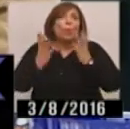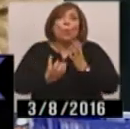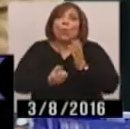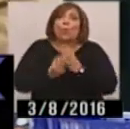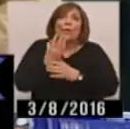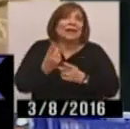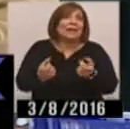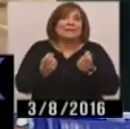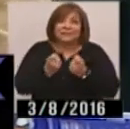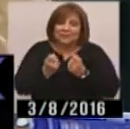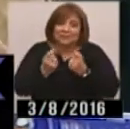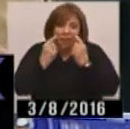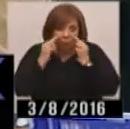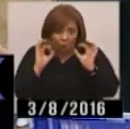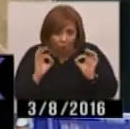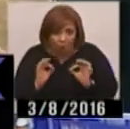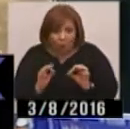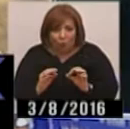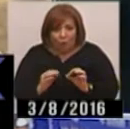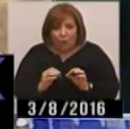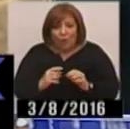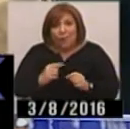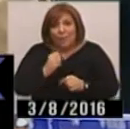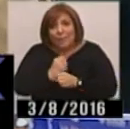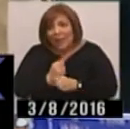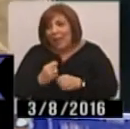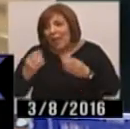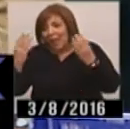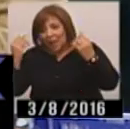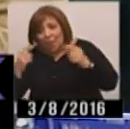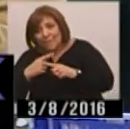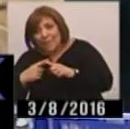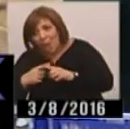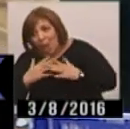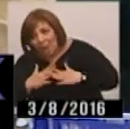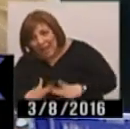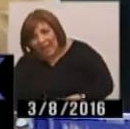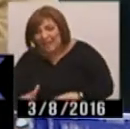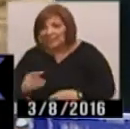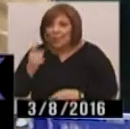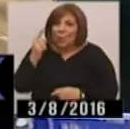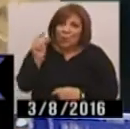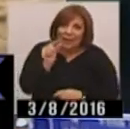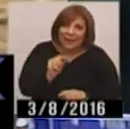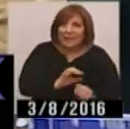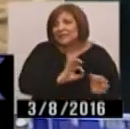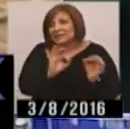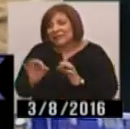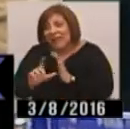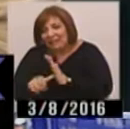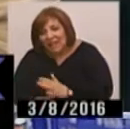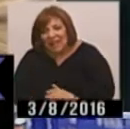requiere, que es espacios lúdicos para descansar media hora, un rato, llegar tarde o llegar